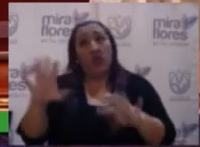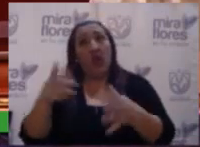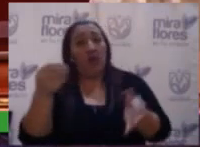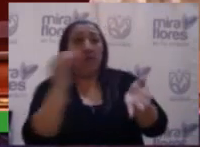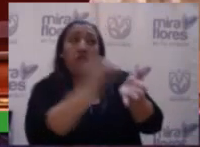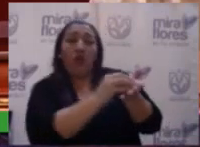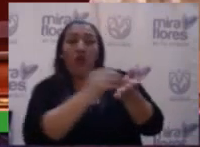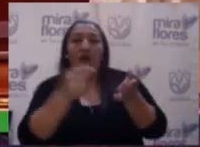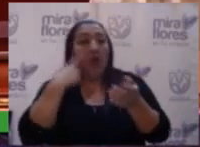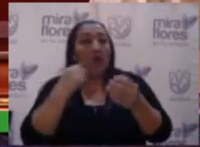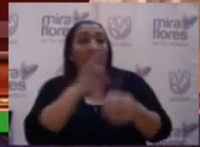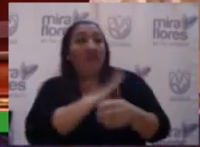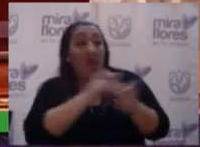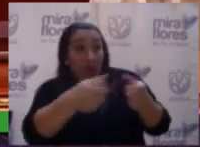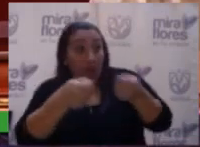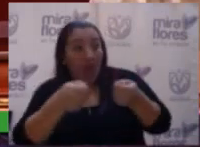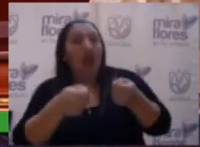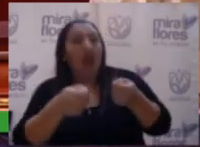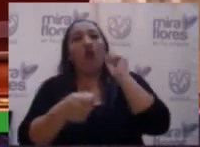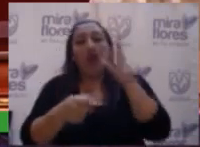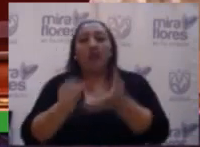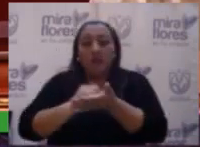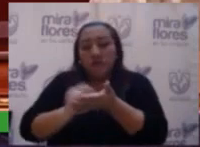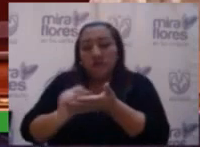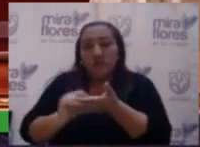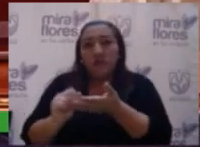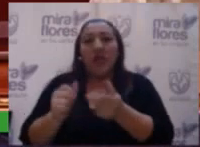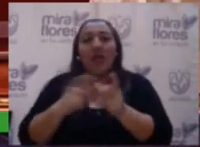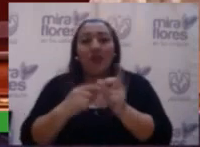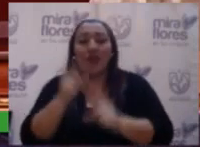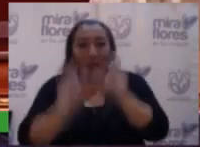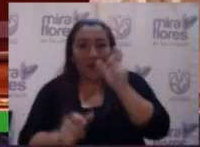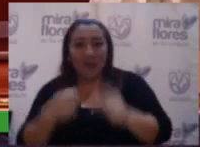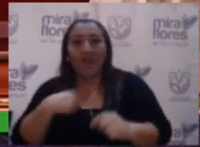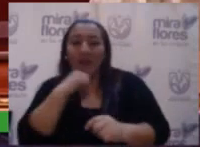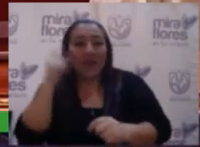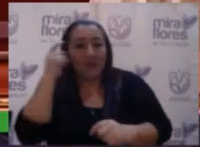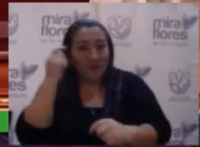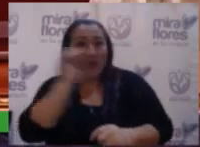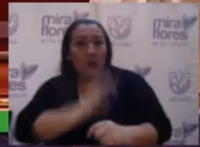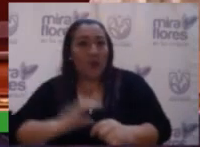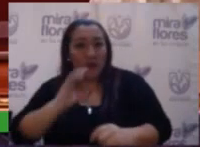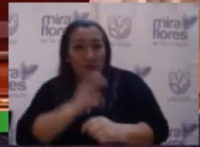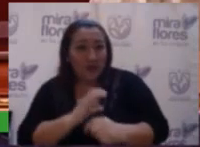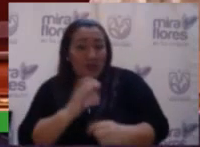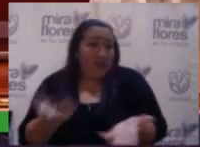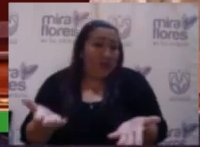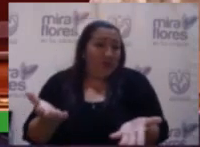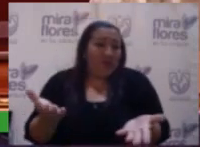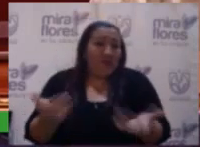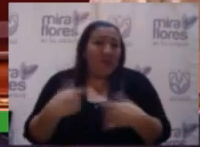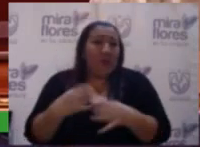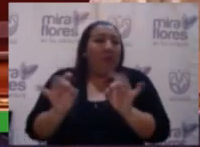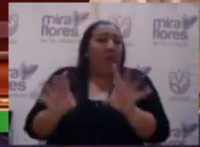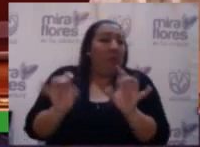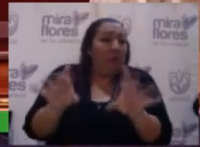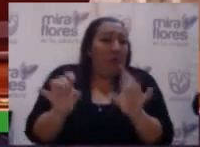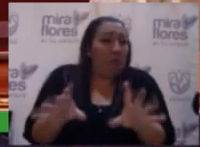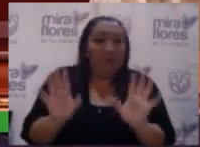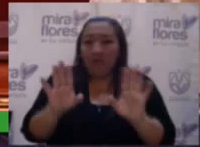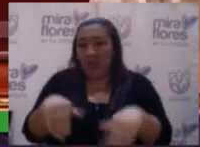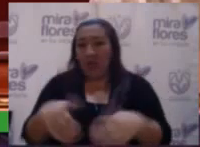lo que está haciendo es que algunas personas tomen conciencia y algunas otras personas eviten también esta esta situación